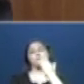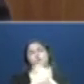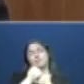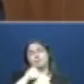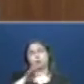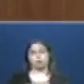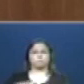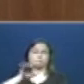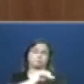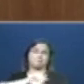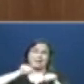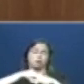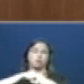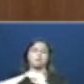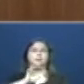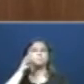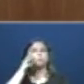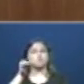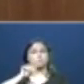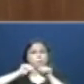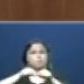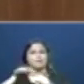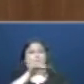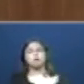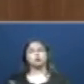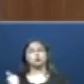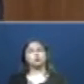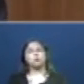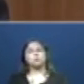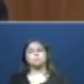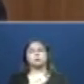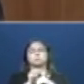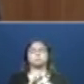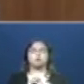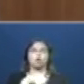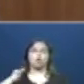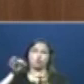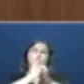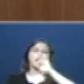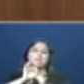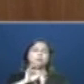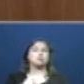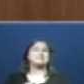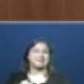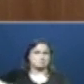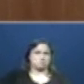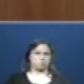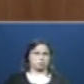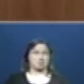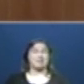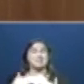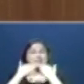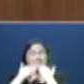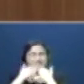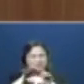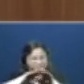provincias de los agentes económicos y sociales y de las organizaciones profesionales agrarias fruto de los trabajos de esta